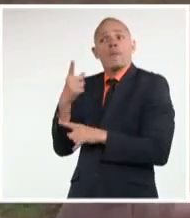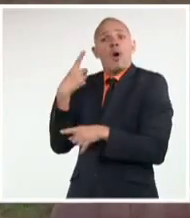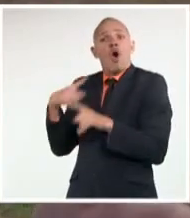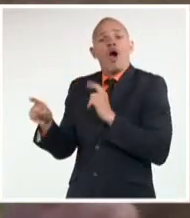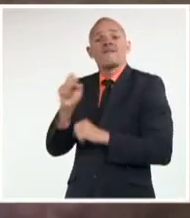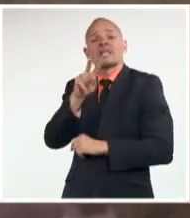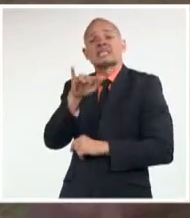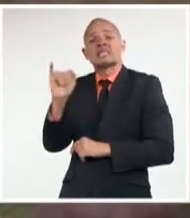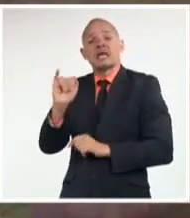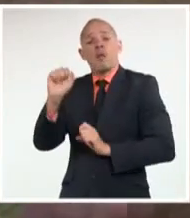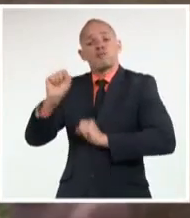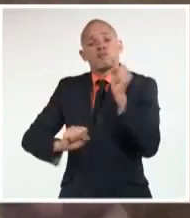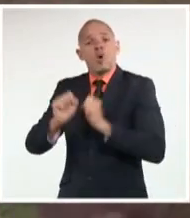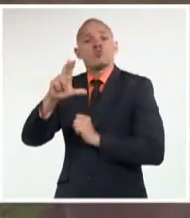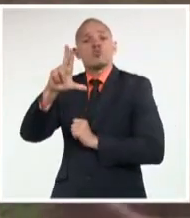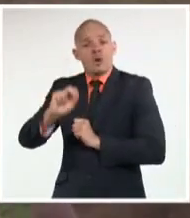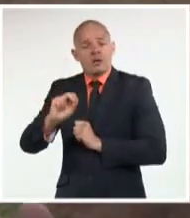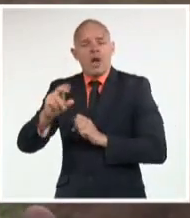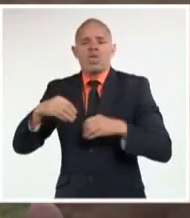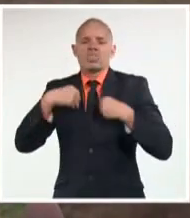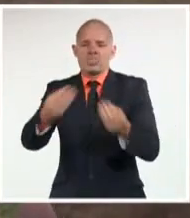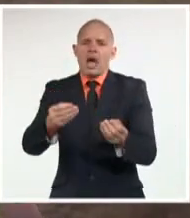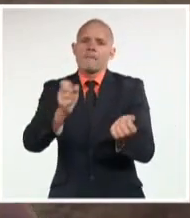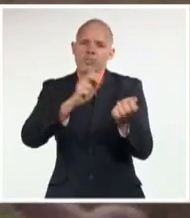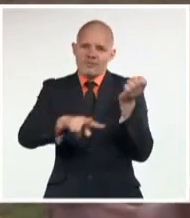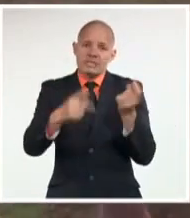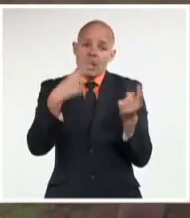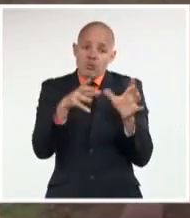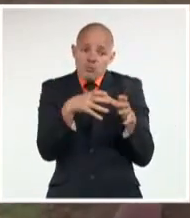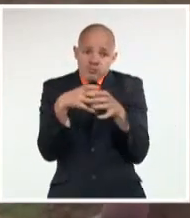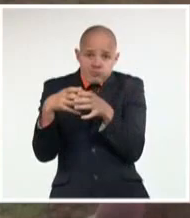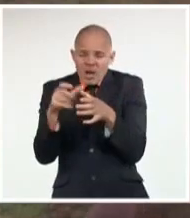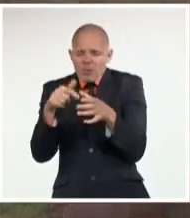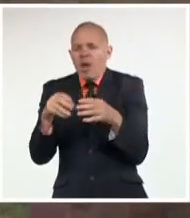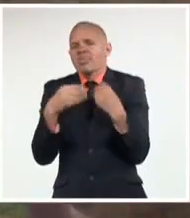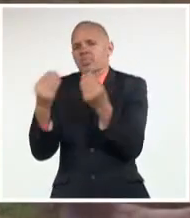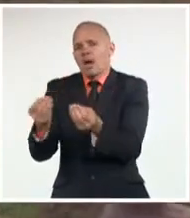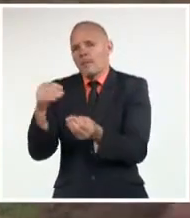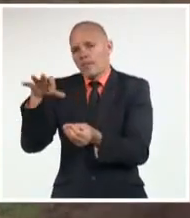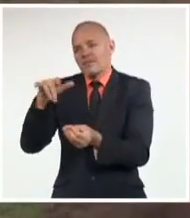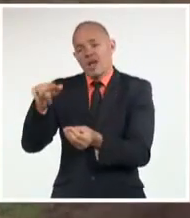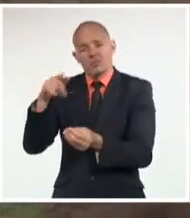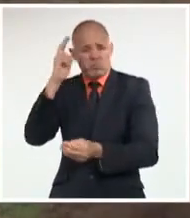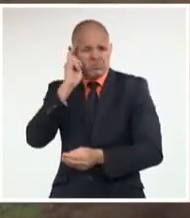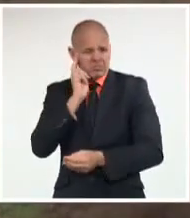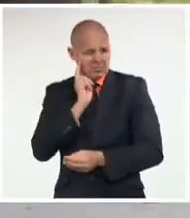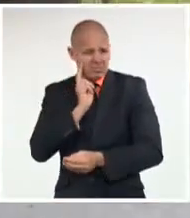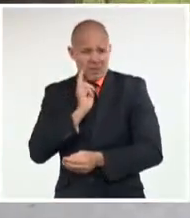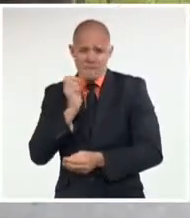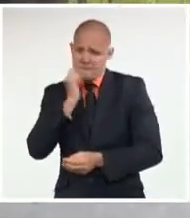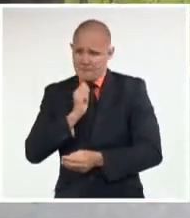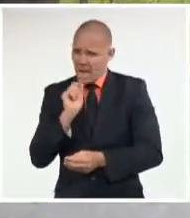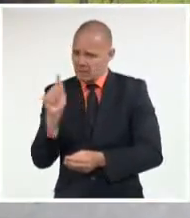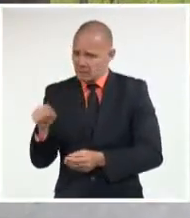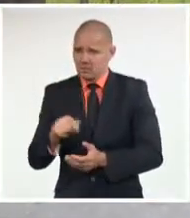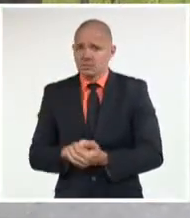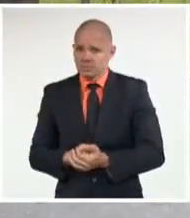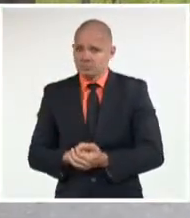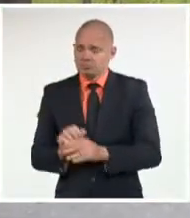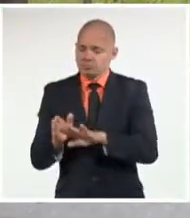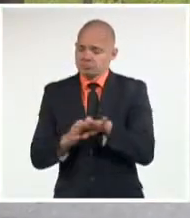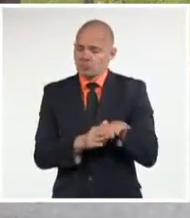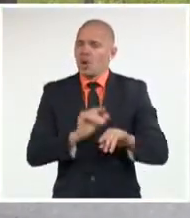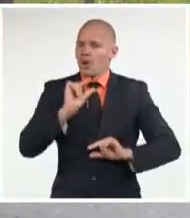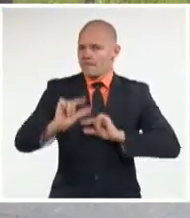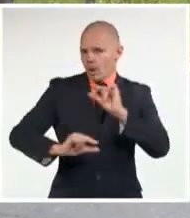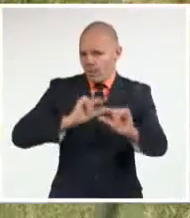26 bombas para las provincias afectadas, y de esas hay un grupo que son para Pinar del Río, porque los equipos de bombeo de Pinar del Río es uno de los problemas más graves que tenemos. La recuperación